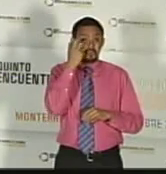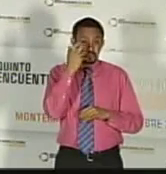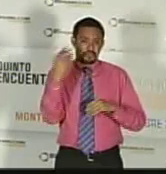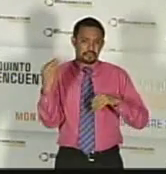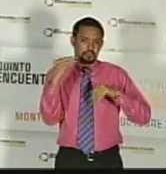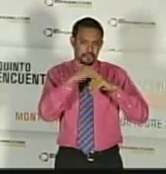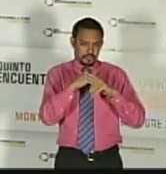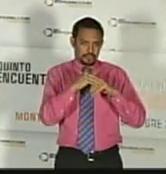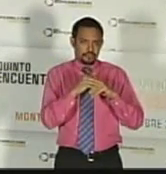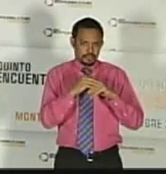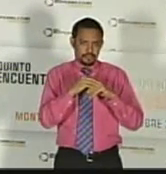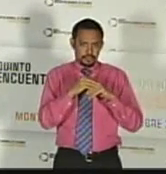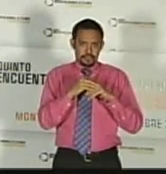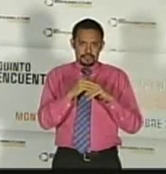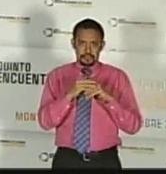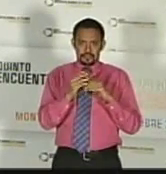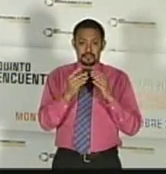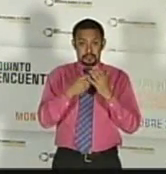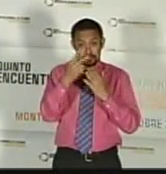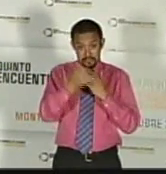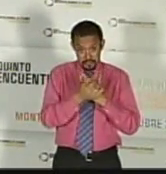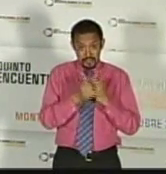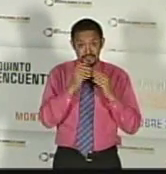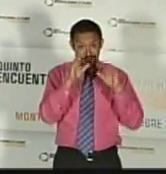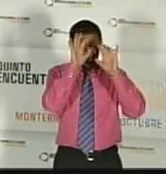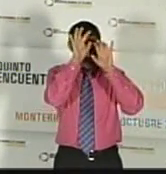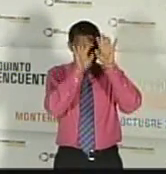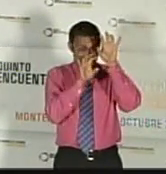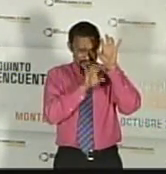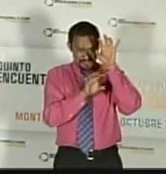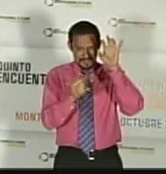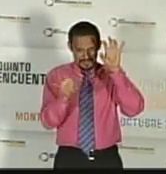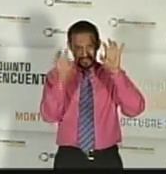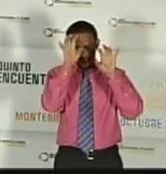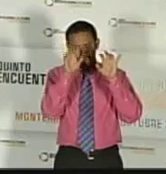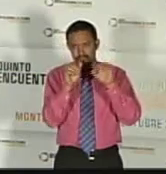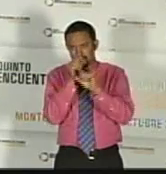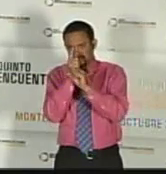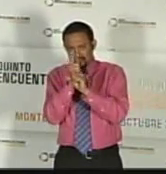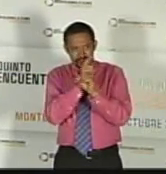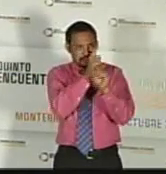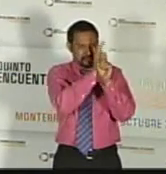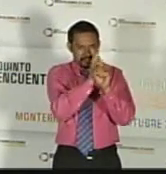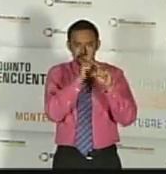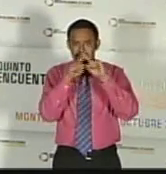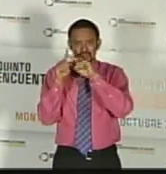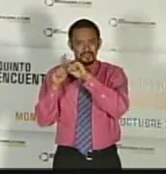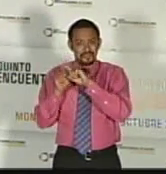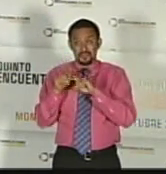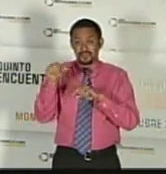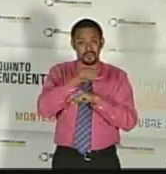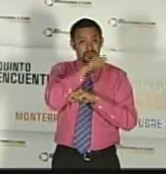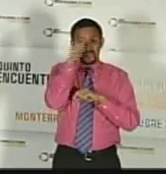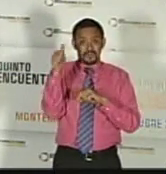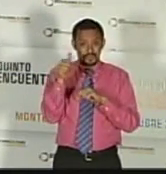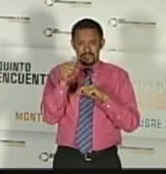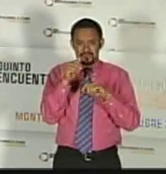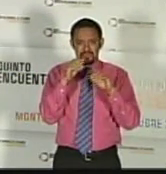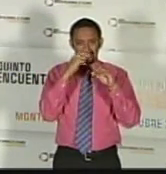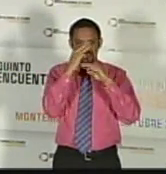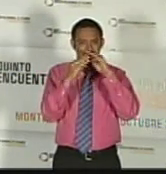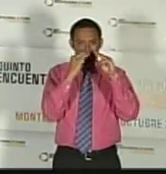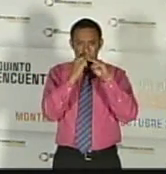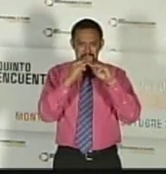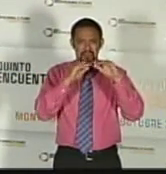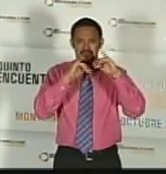estén, y en esos sectores podrán encontrar a otros de diferentes partes del mundo trabajando en